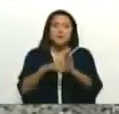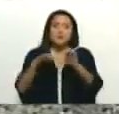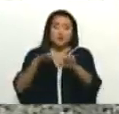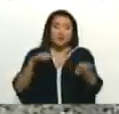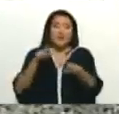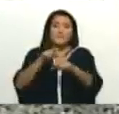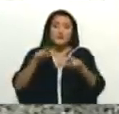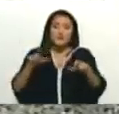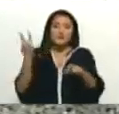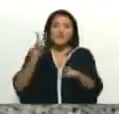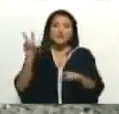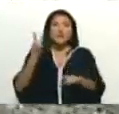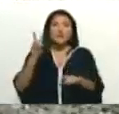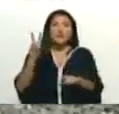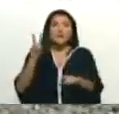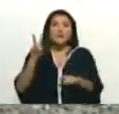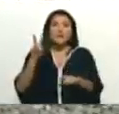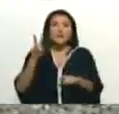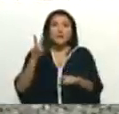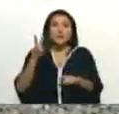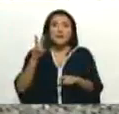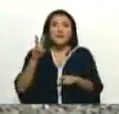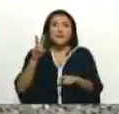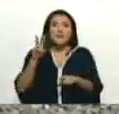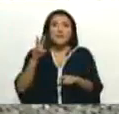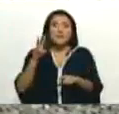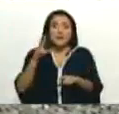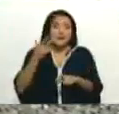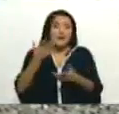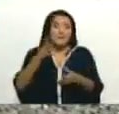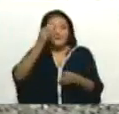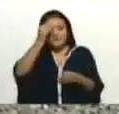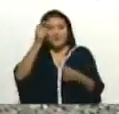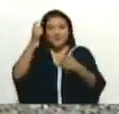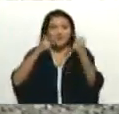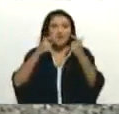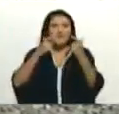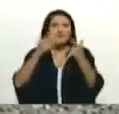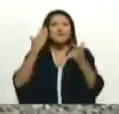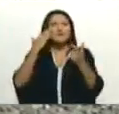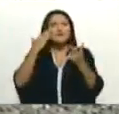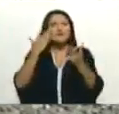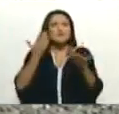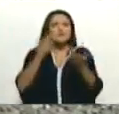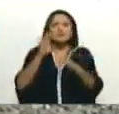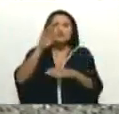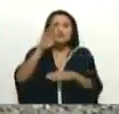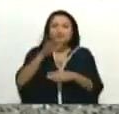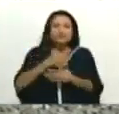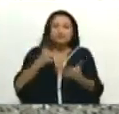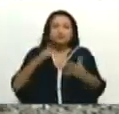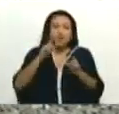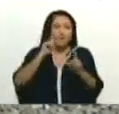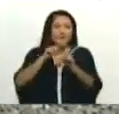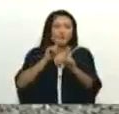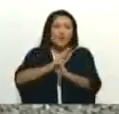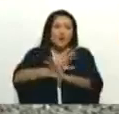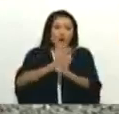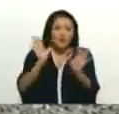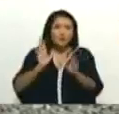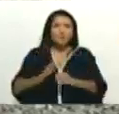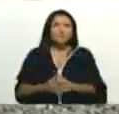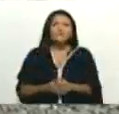y las venezolanas, quienes vivimos con Chávez, sí sabemos muy bien para dónde vamos. Y vamos a seguir avanzando hasta allá,